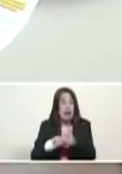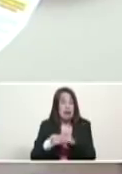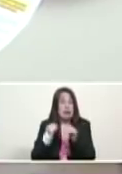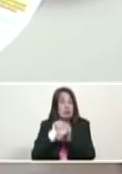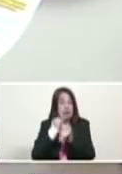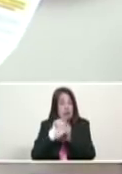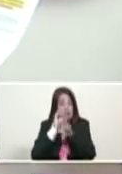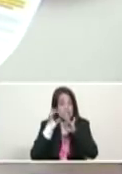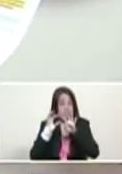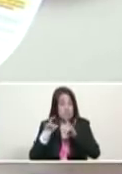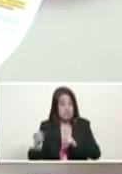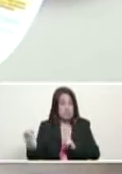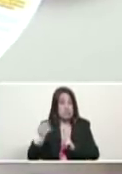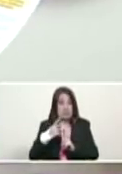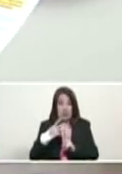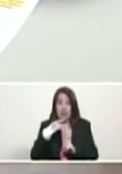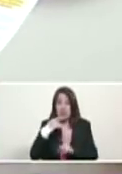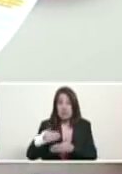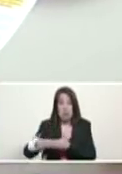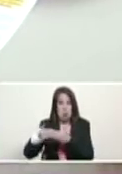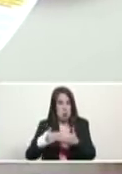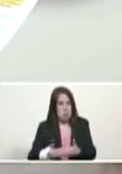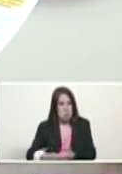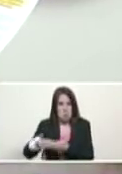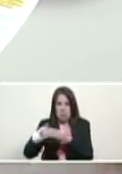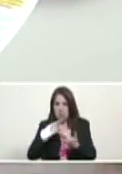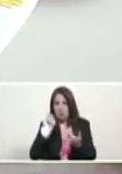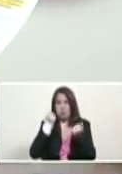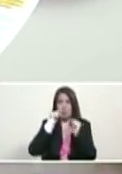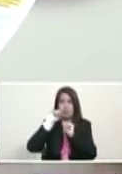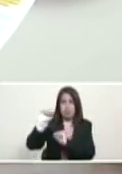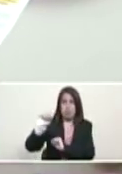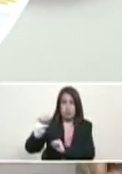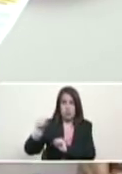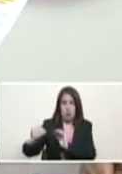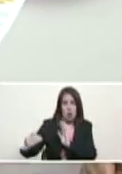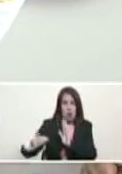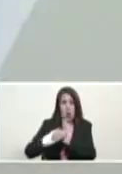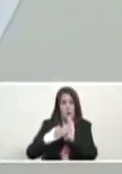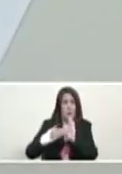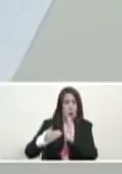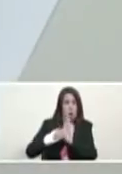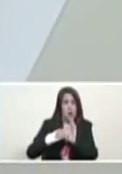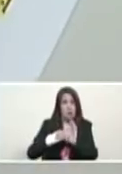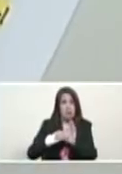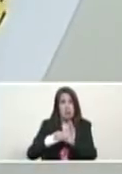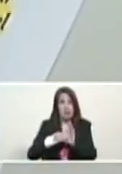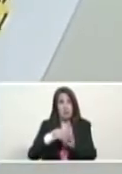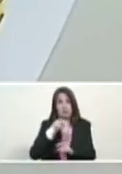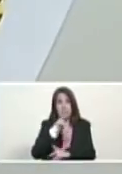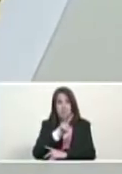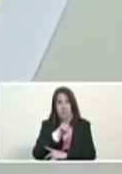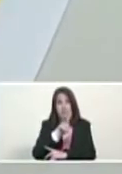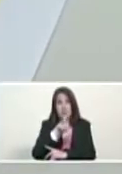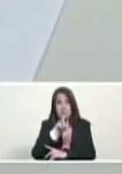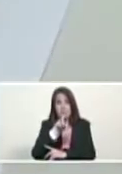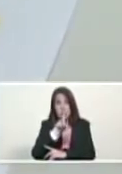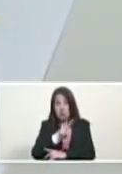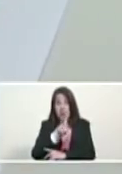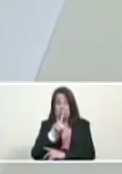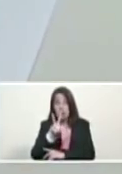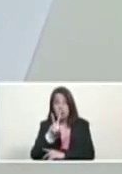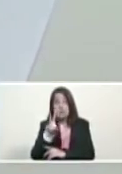Estados Unidos se niega a firmar una declaración que desalienta el uso de ataques cibernéticos, 12 de noviembre de 2018, porque los